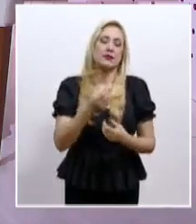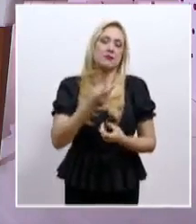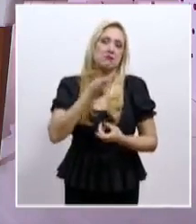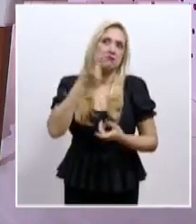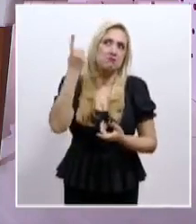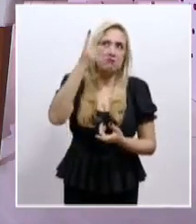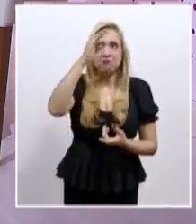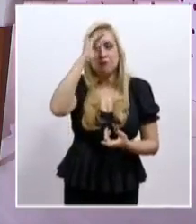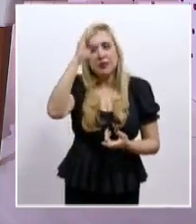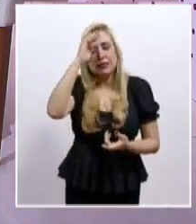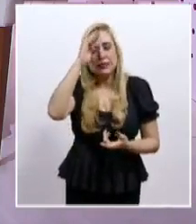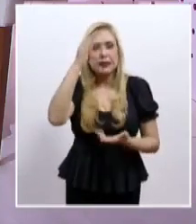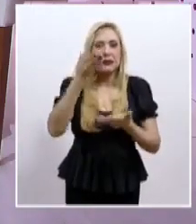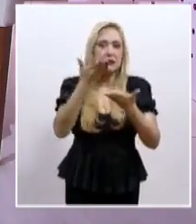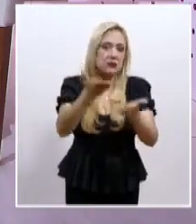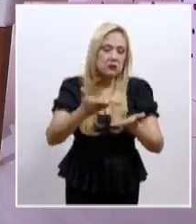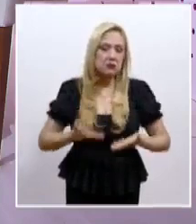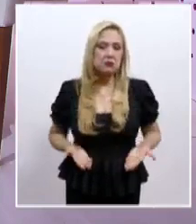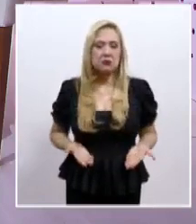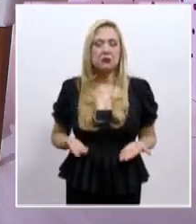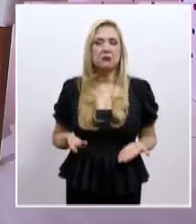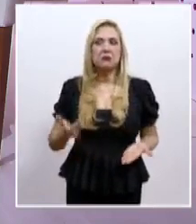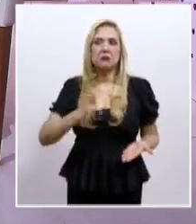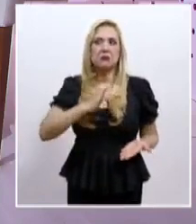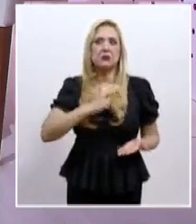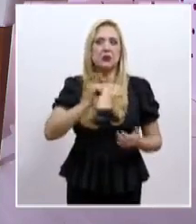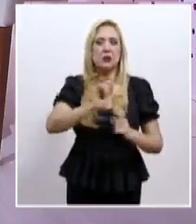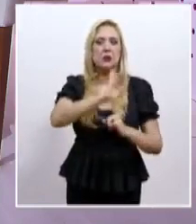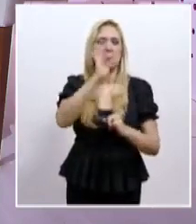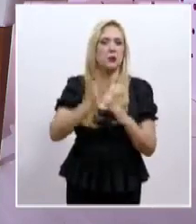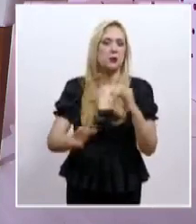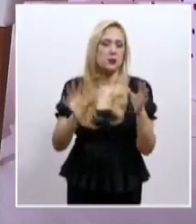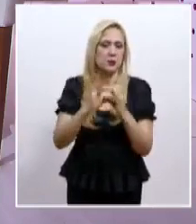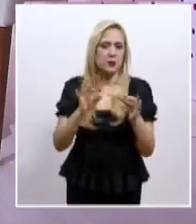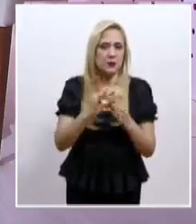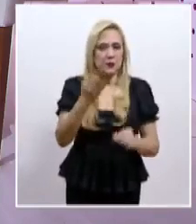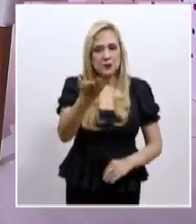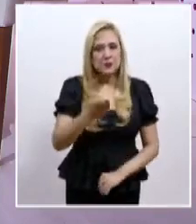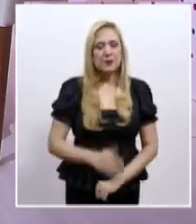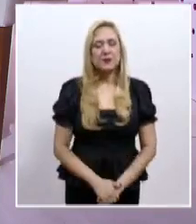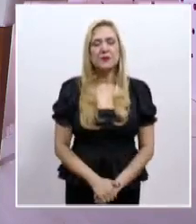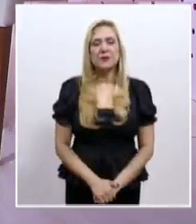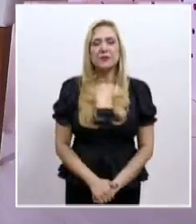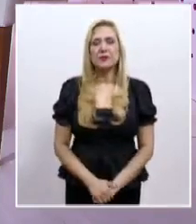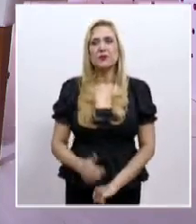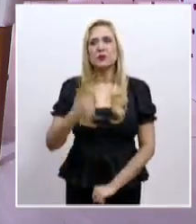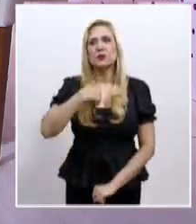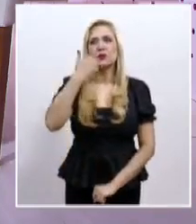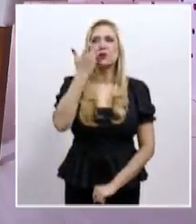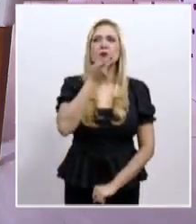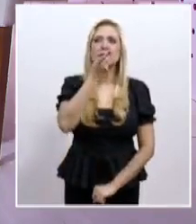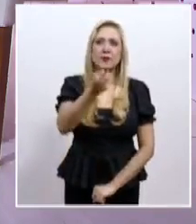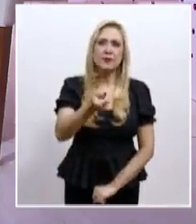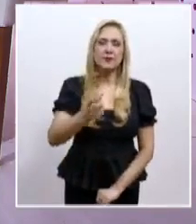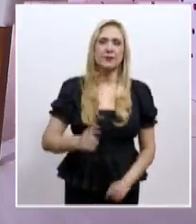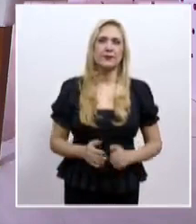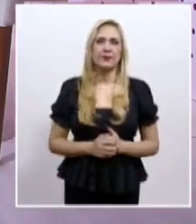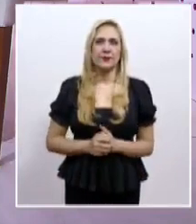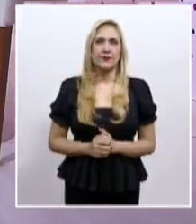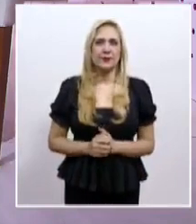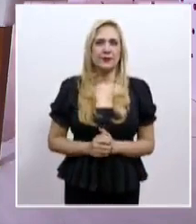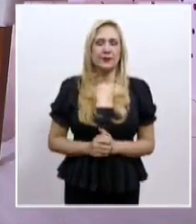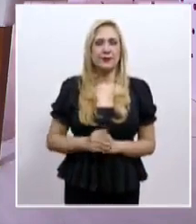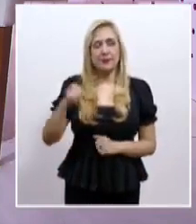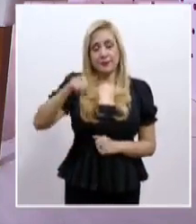Digamos, ¿cuál sería la última idea que quieres dejar? Pues me gustaría enfatizar que